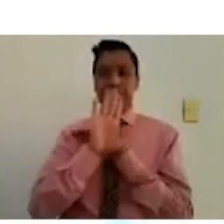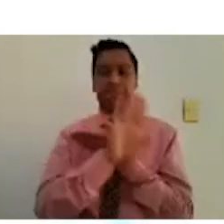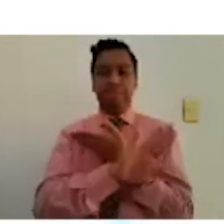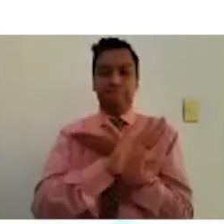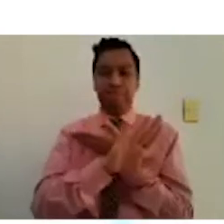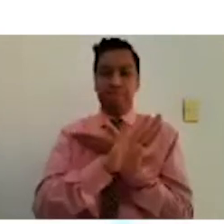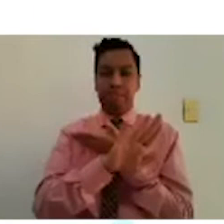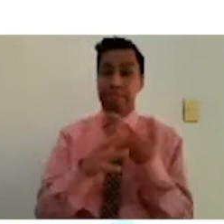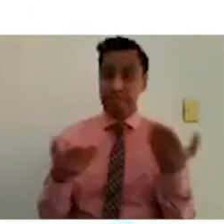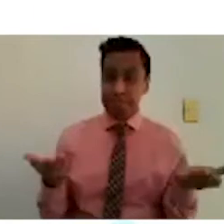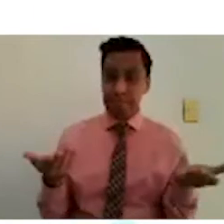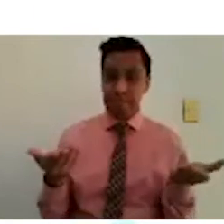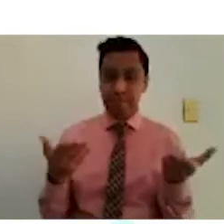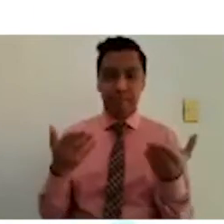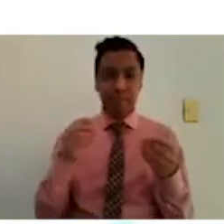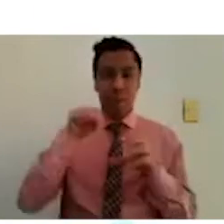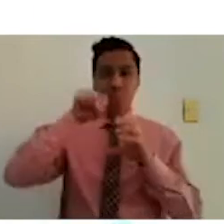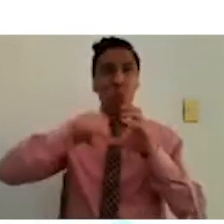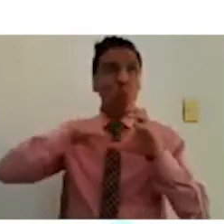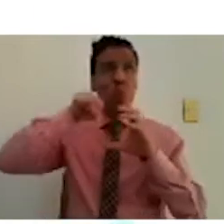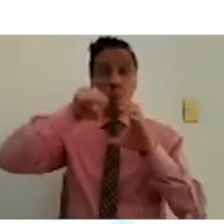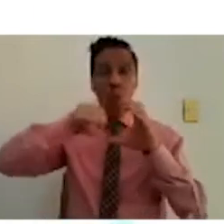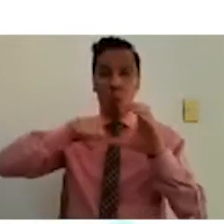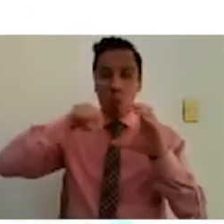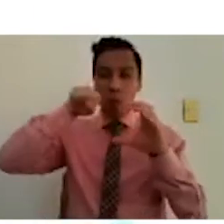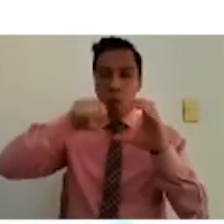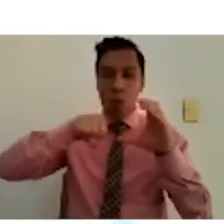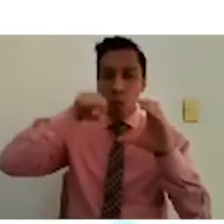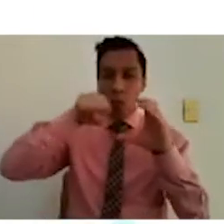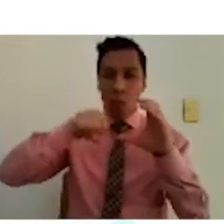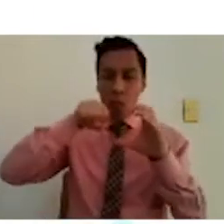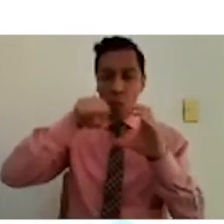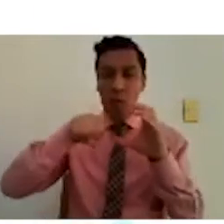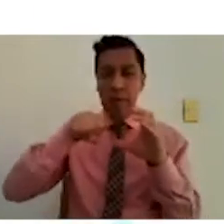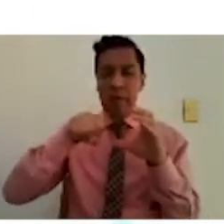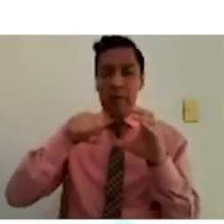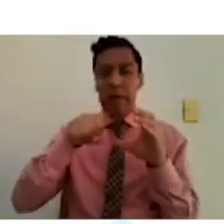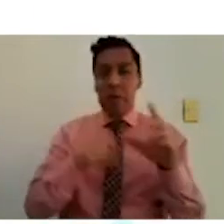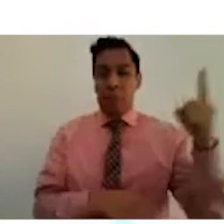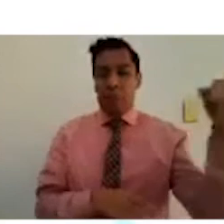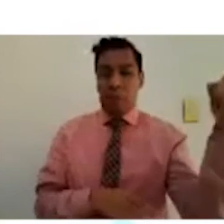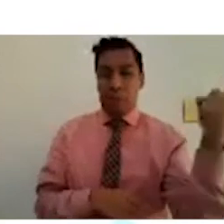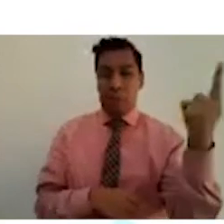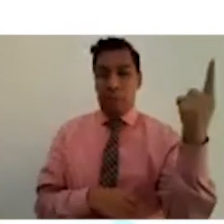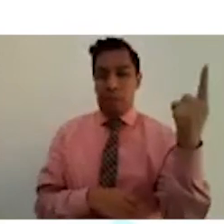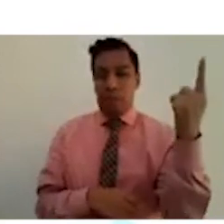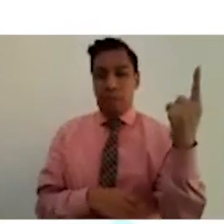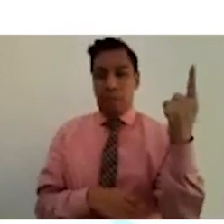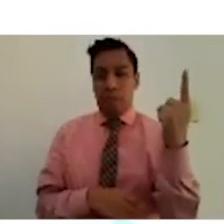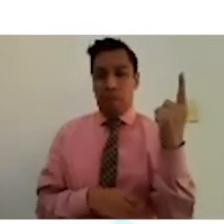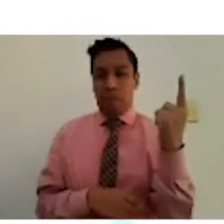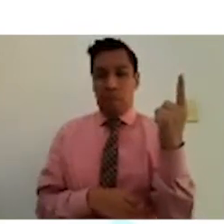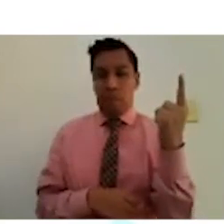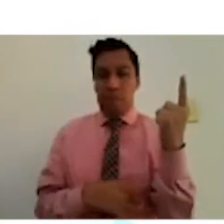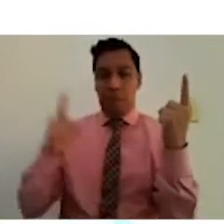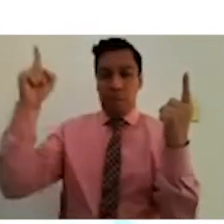Esta doble exposición hacía que, al mismo tiempo que la mujer va de izquierda a derecha, aparezca en primer plano